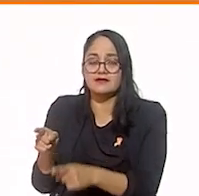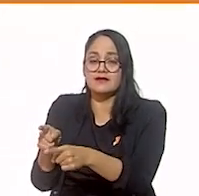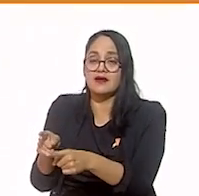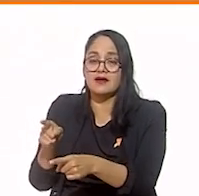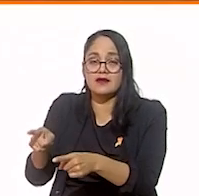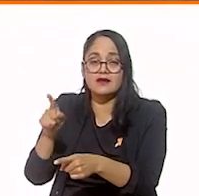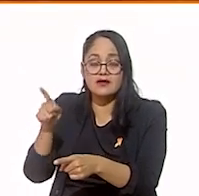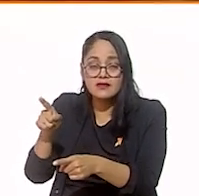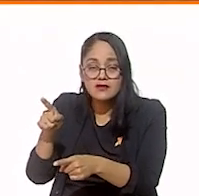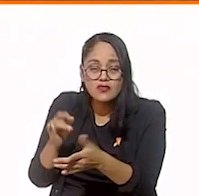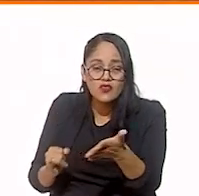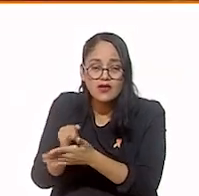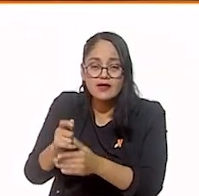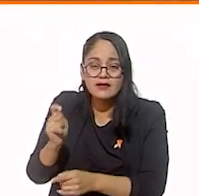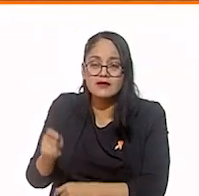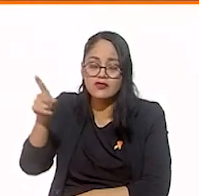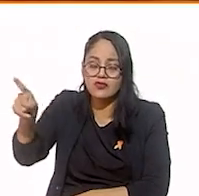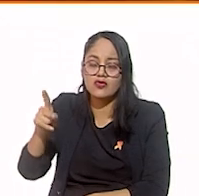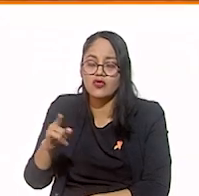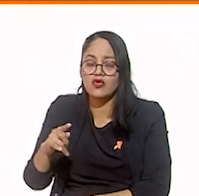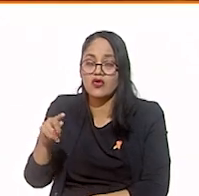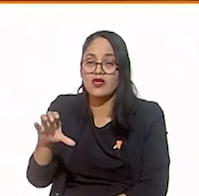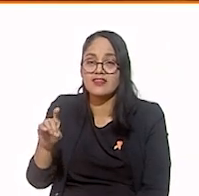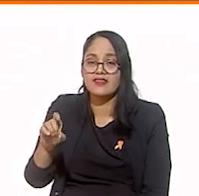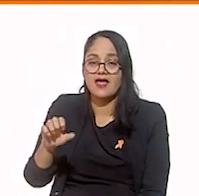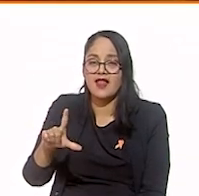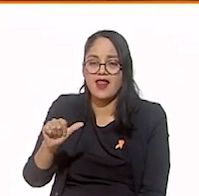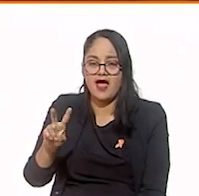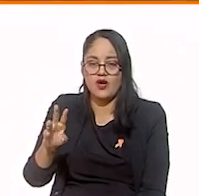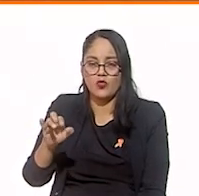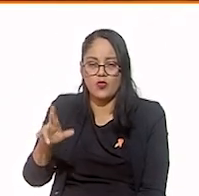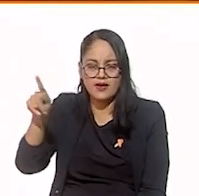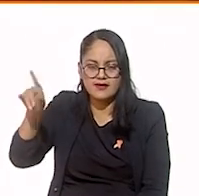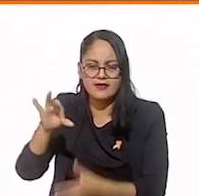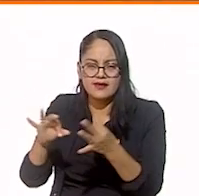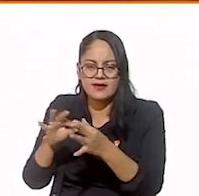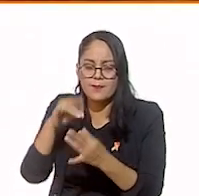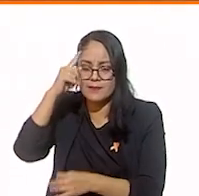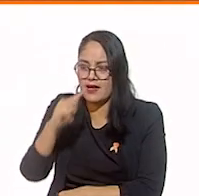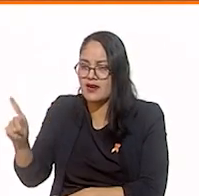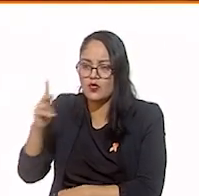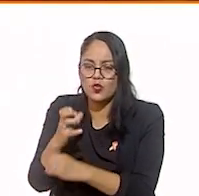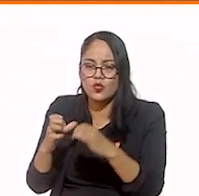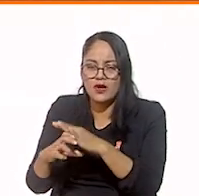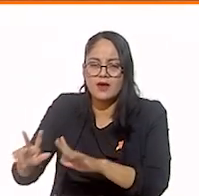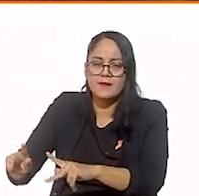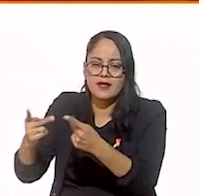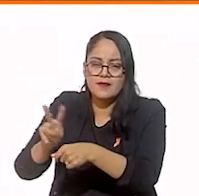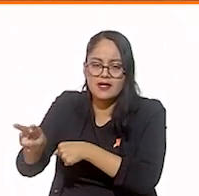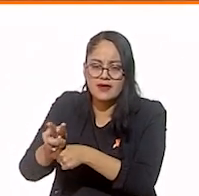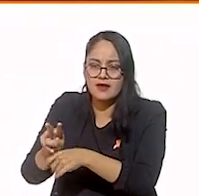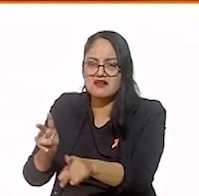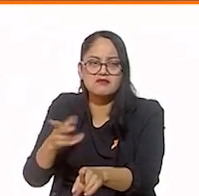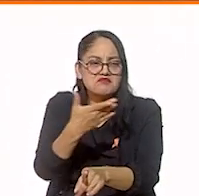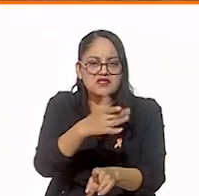desguazada por una decisión de una corte de Delaware, que no tiene jurisdicción además, para vender un activo venezolano sin pedir ningún tipo de opinión al